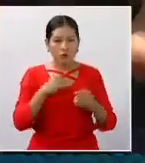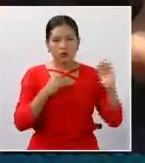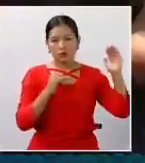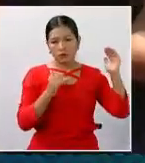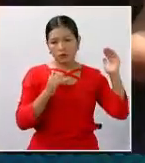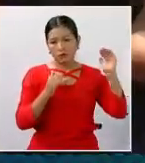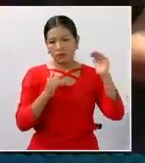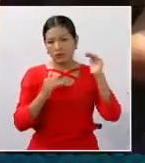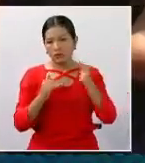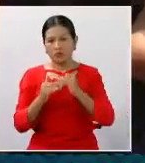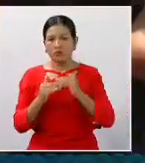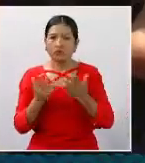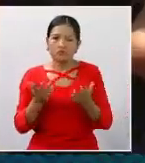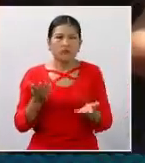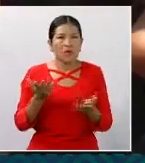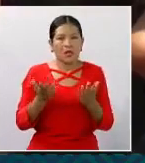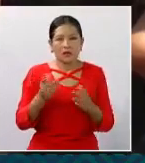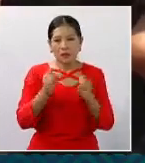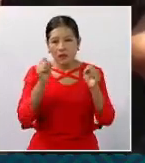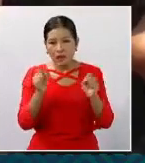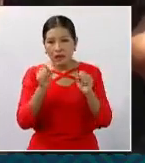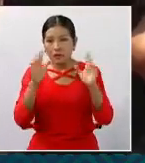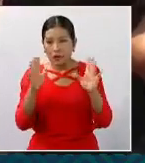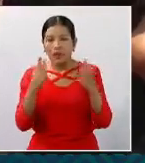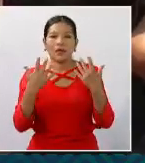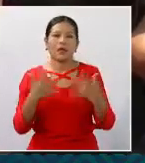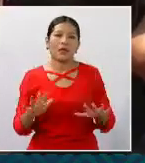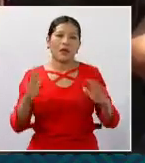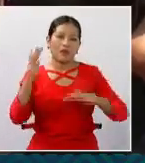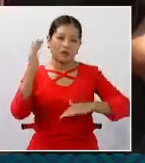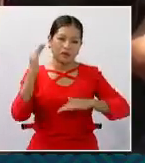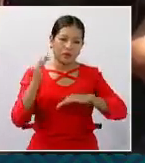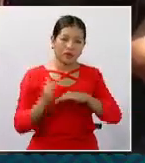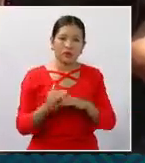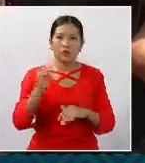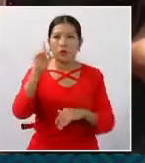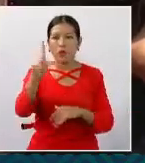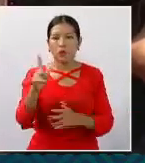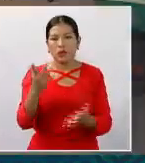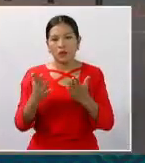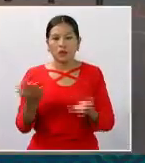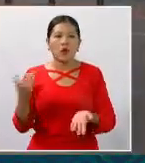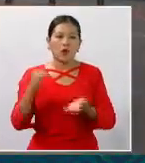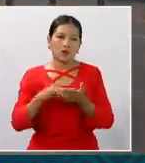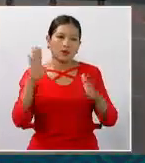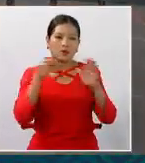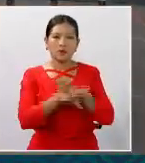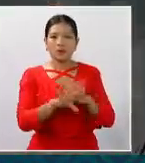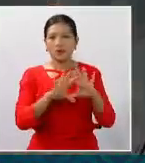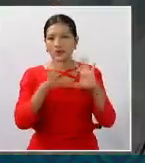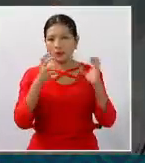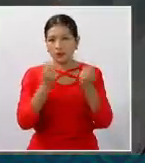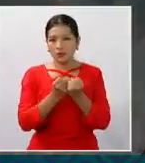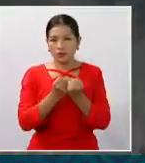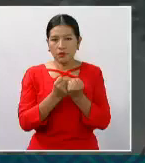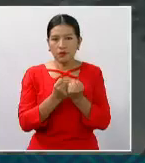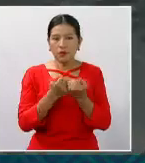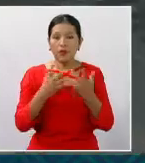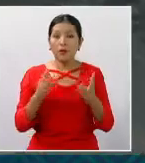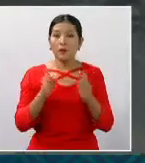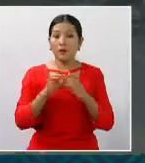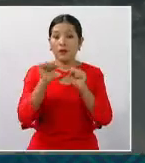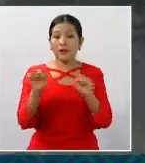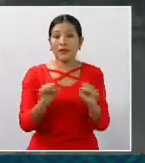pasa el fin de semana, lo más probable es que los niños ya puedan volver el día lunes a clases. En vista que se pronostica lluvias para el